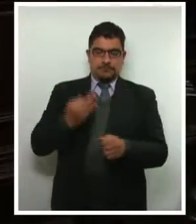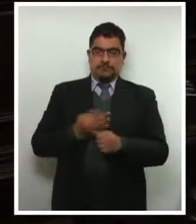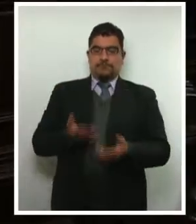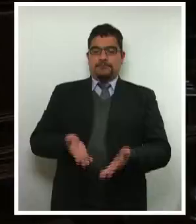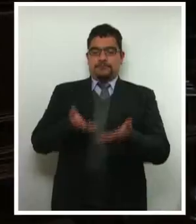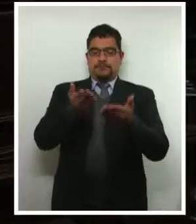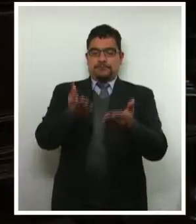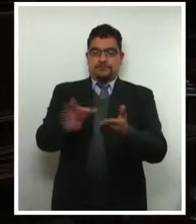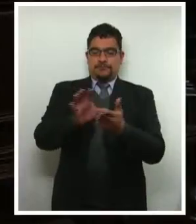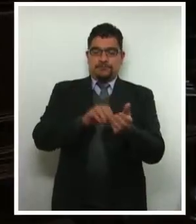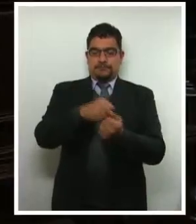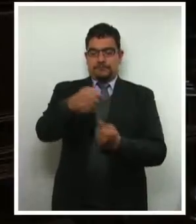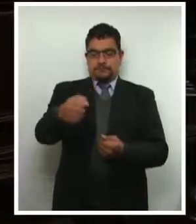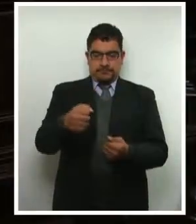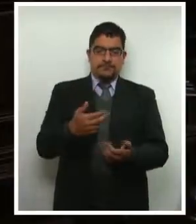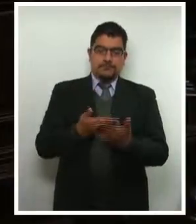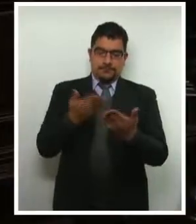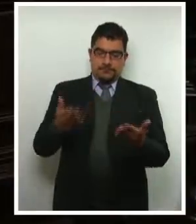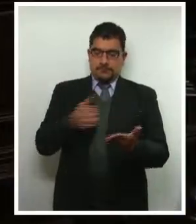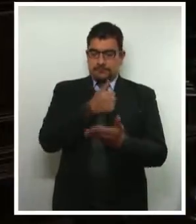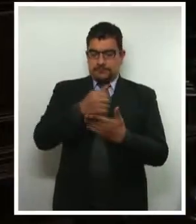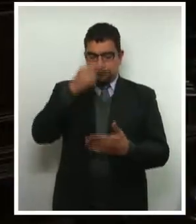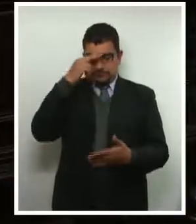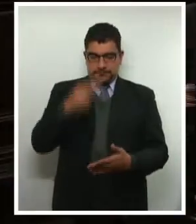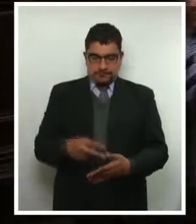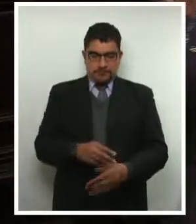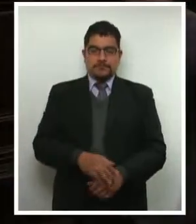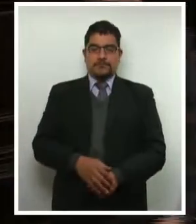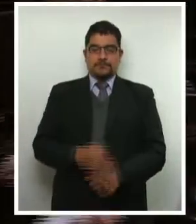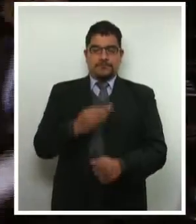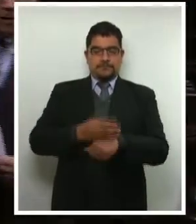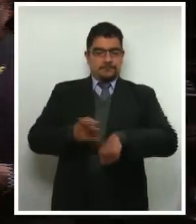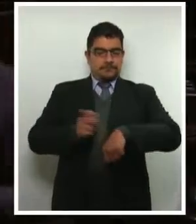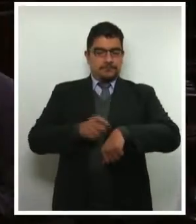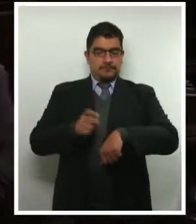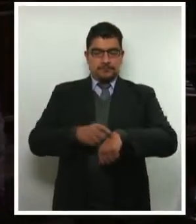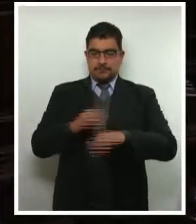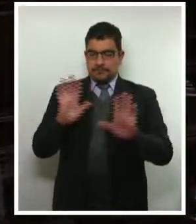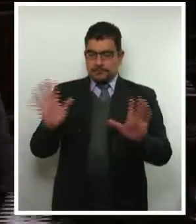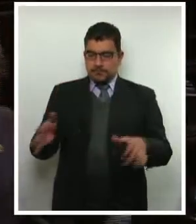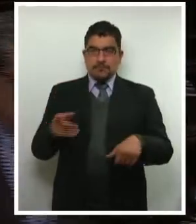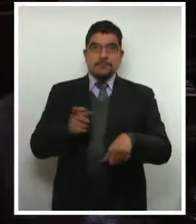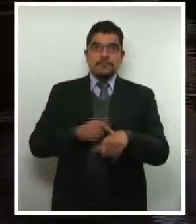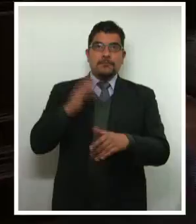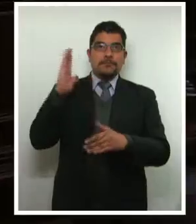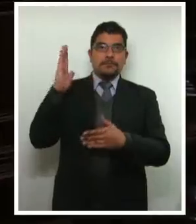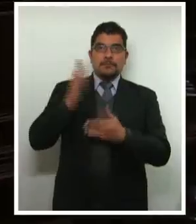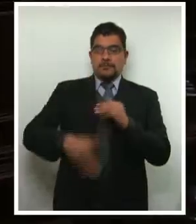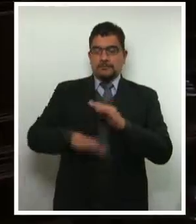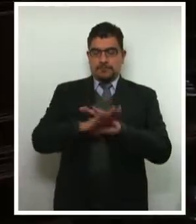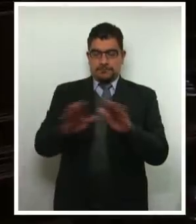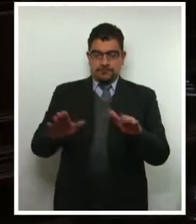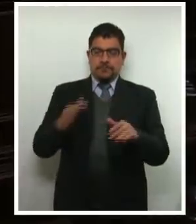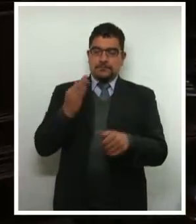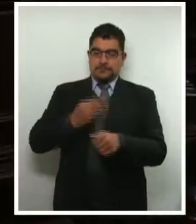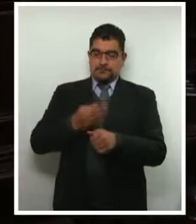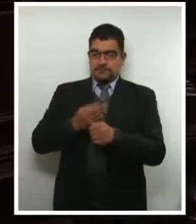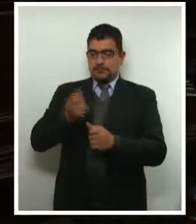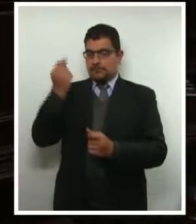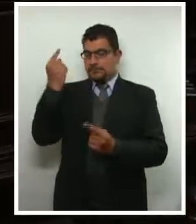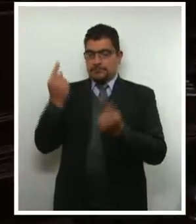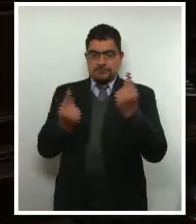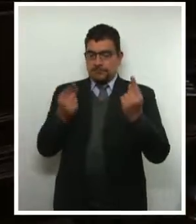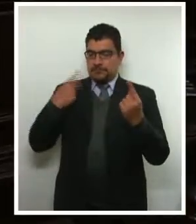esta Asamblea Constituyente de la Ciudad de México. El tiempo en el tablero electrónico se ha agotado, pero aún continúan